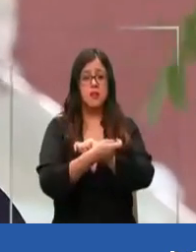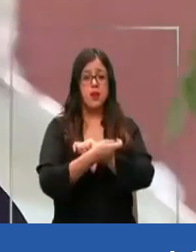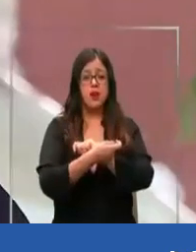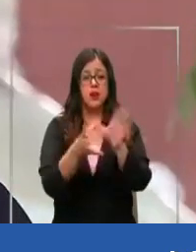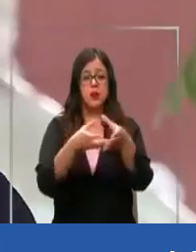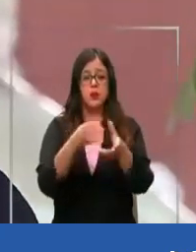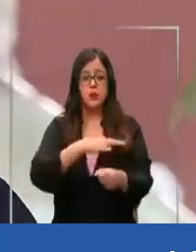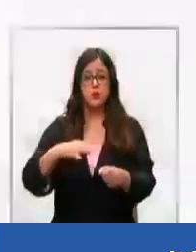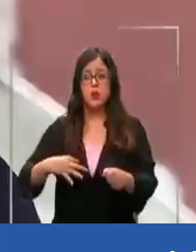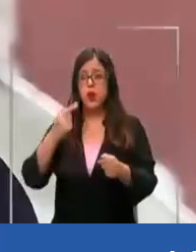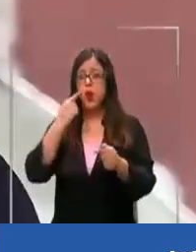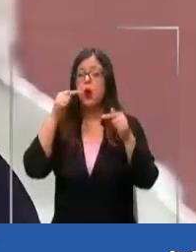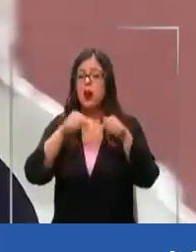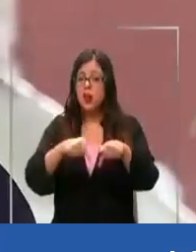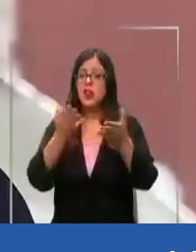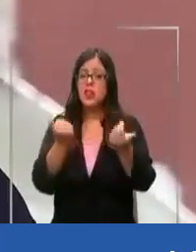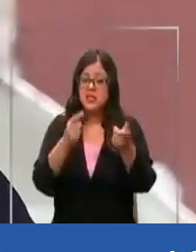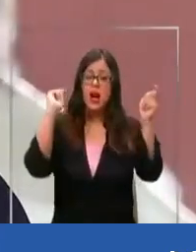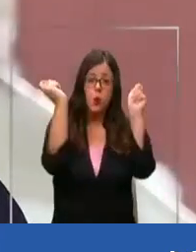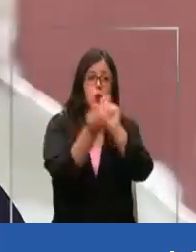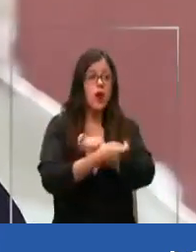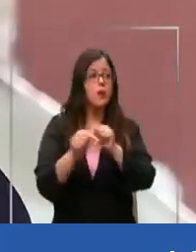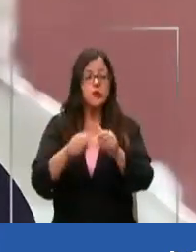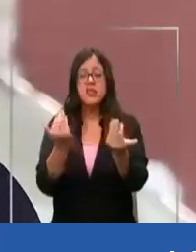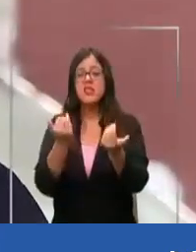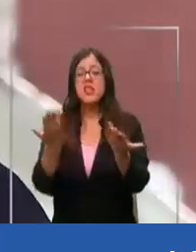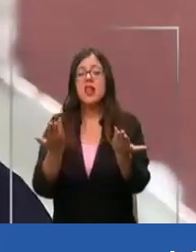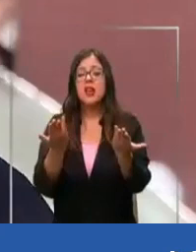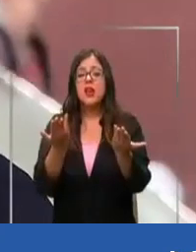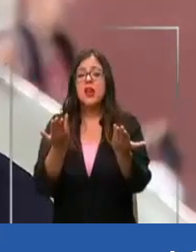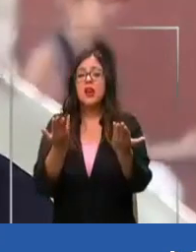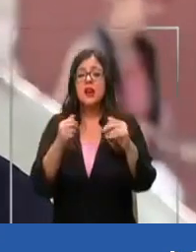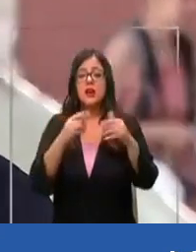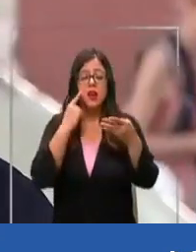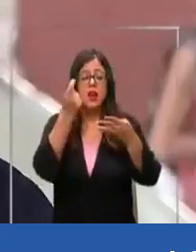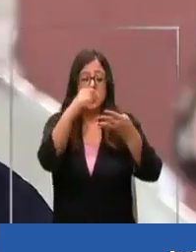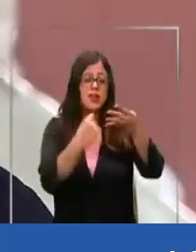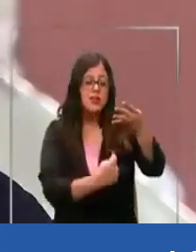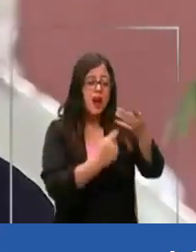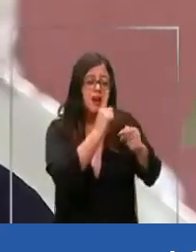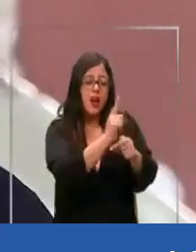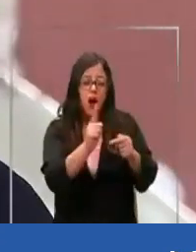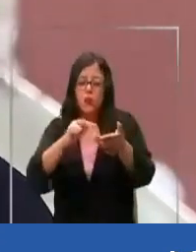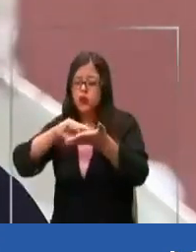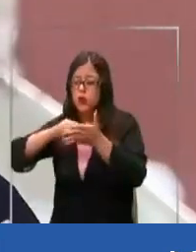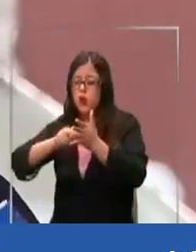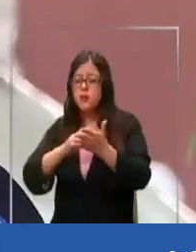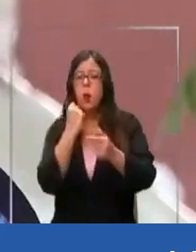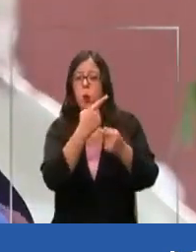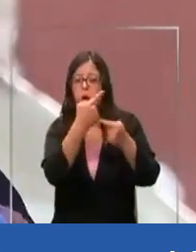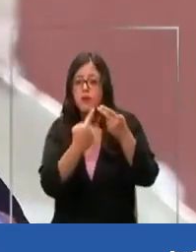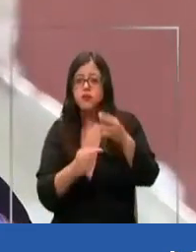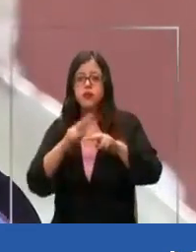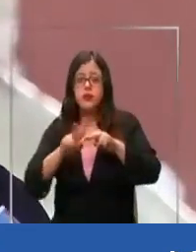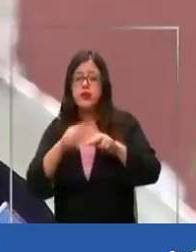requiere acá un golpe de timón y si eso requiere revisar prontamente, ¿verdad?, cartera por cartera, dónde están los problemas que hay que corregir